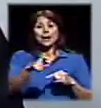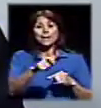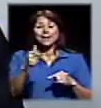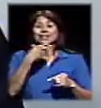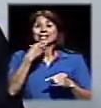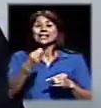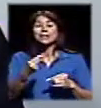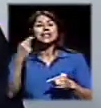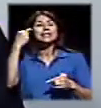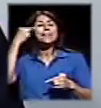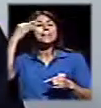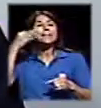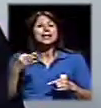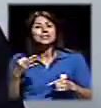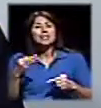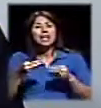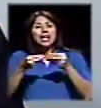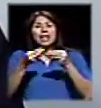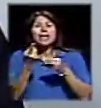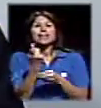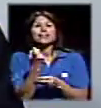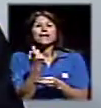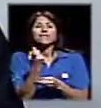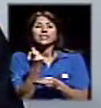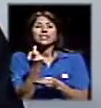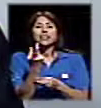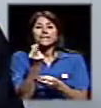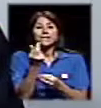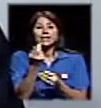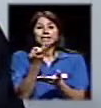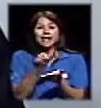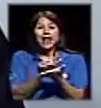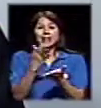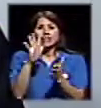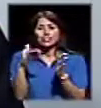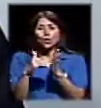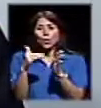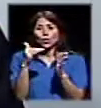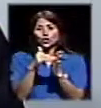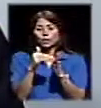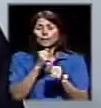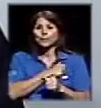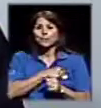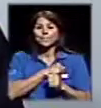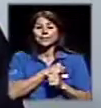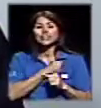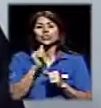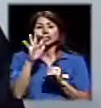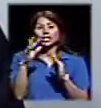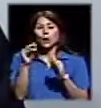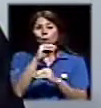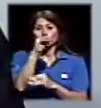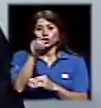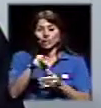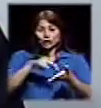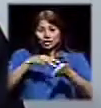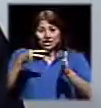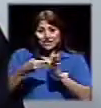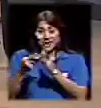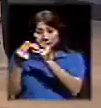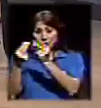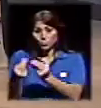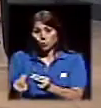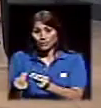del 5%, es decir, un faltante de ingresos respecto de gastos en el presupuesto de la República. Esto